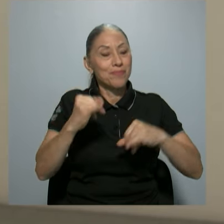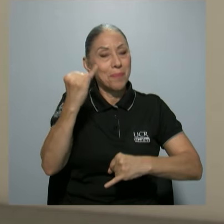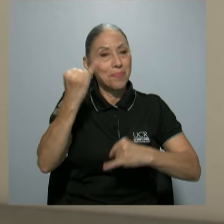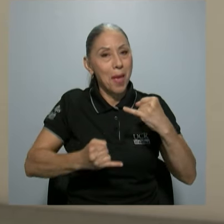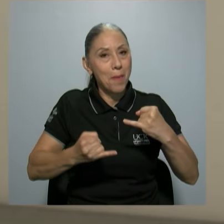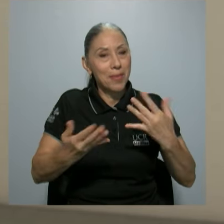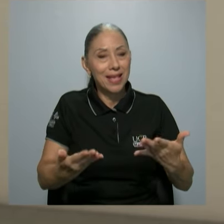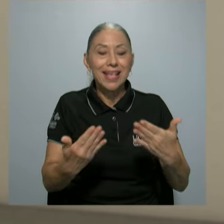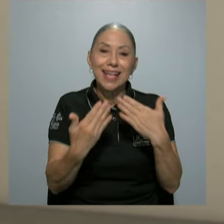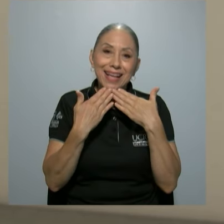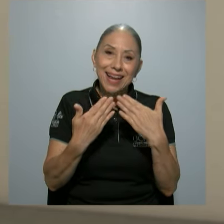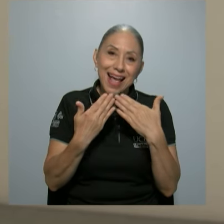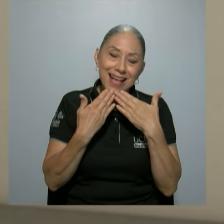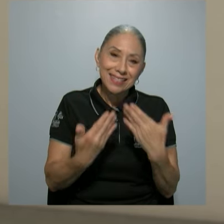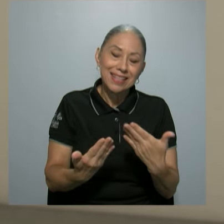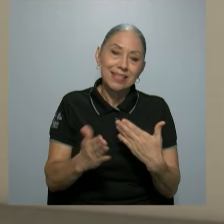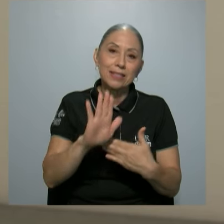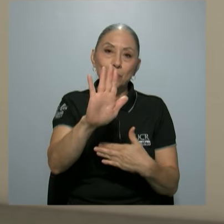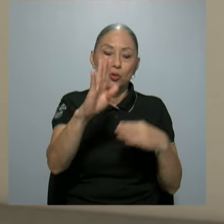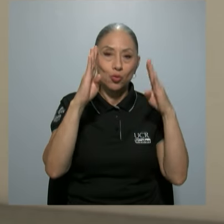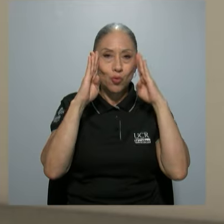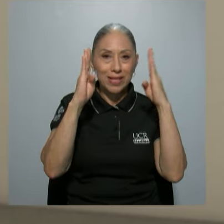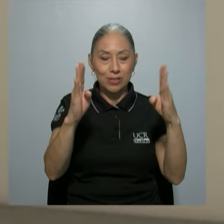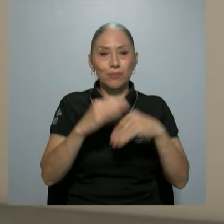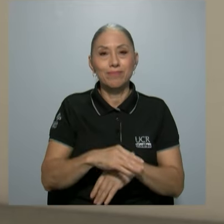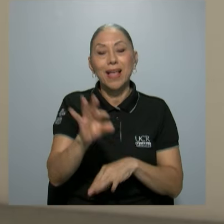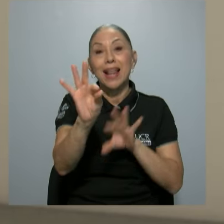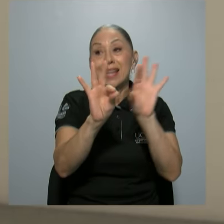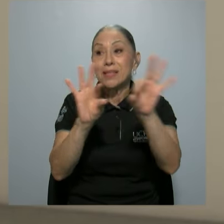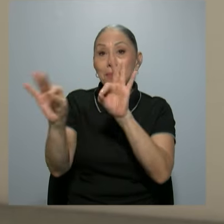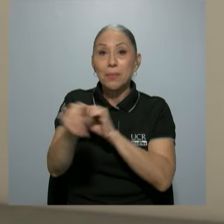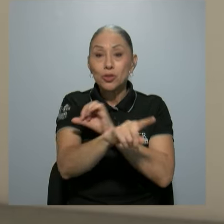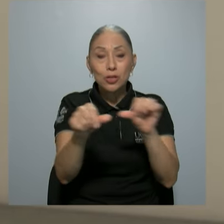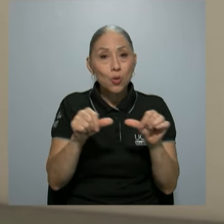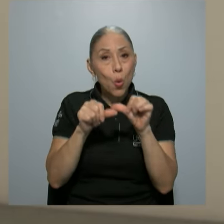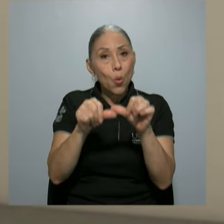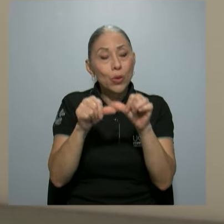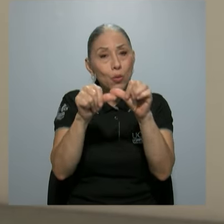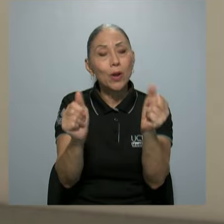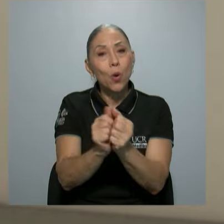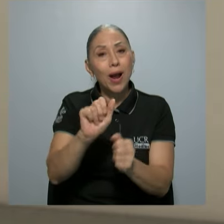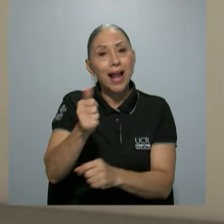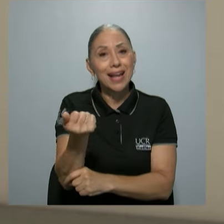Gracias por su atención. Les invitamos a que se mantenga, eso sí,